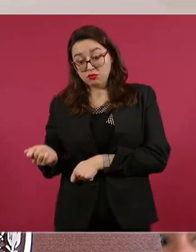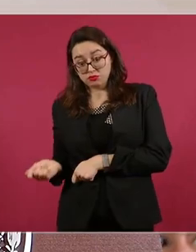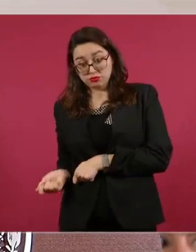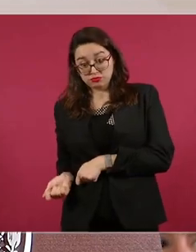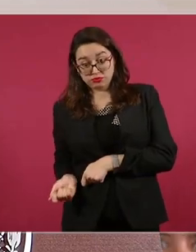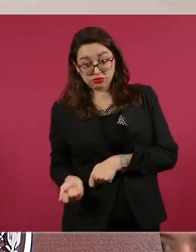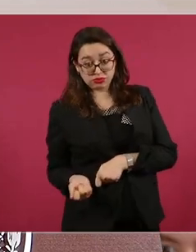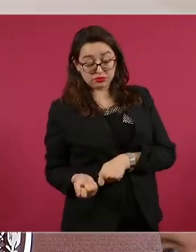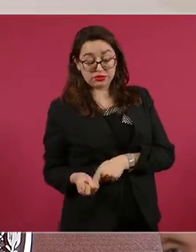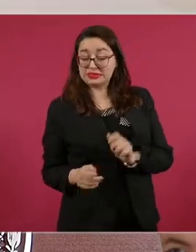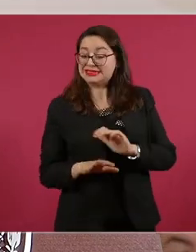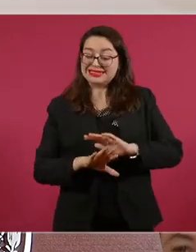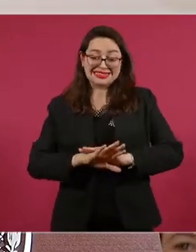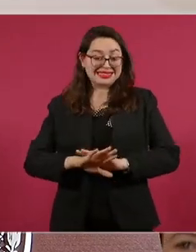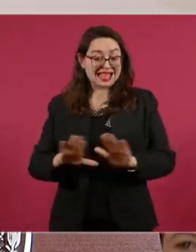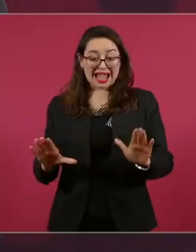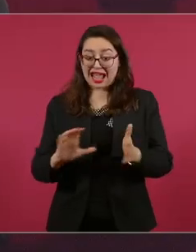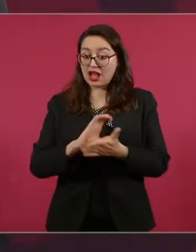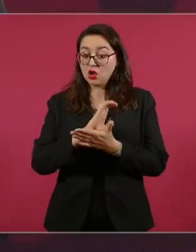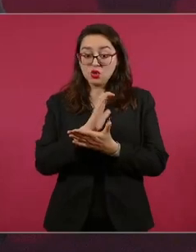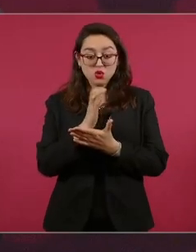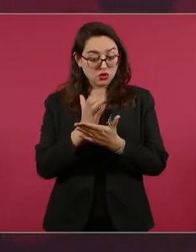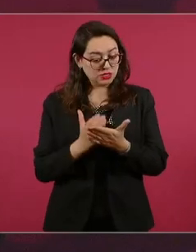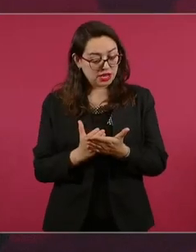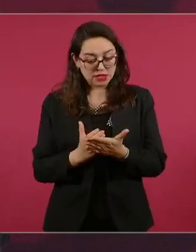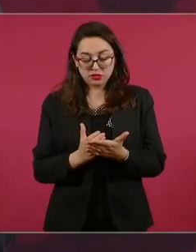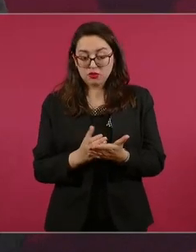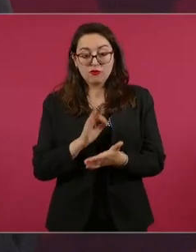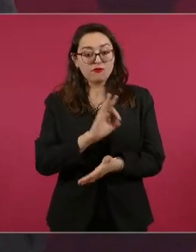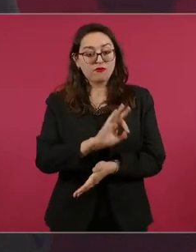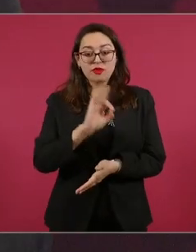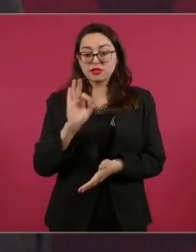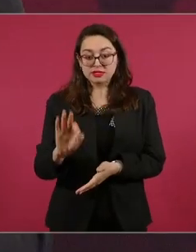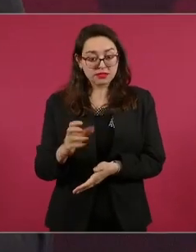o sea, porque tú estás hablando de que se amplió, no,